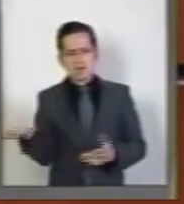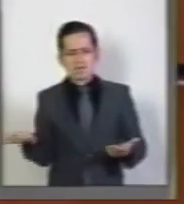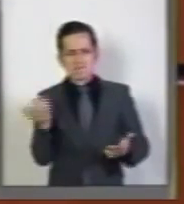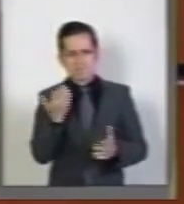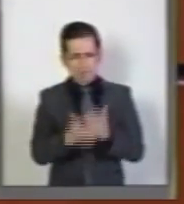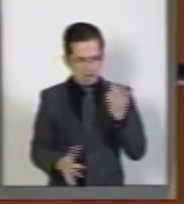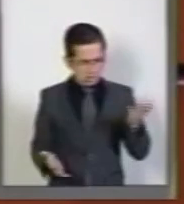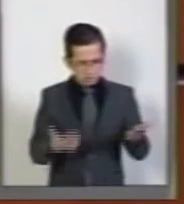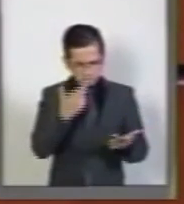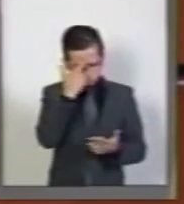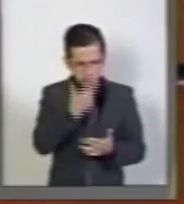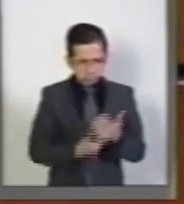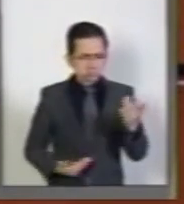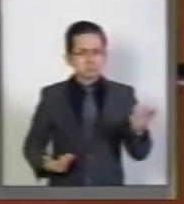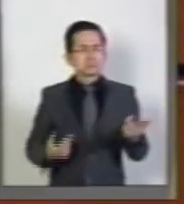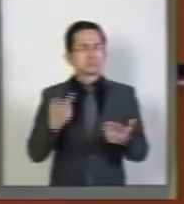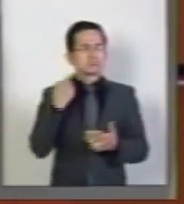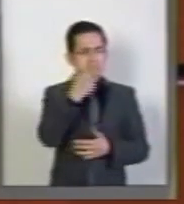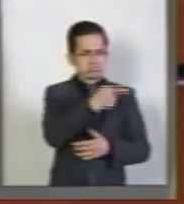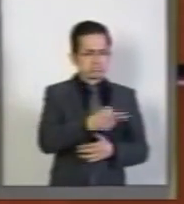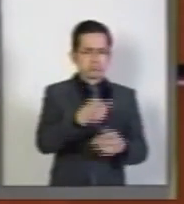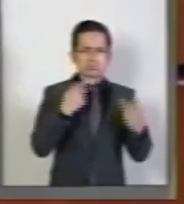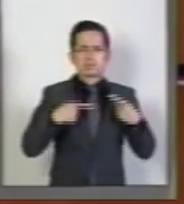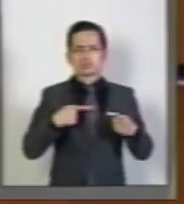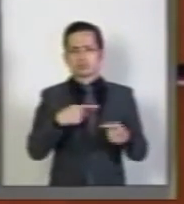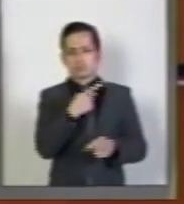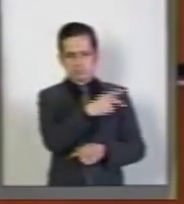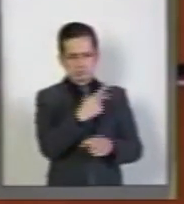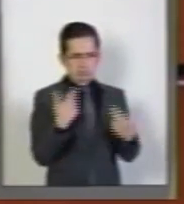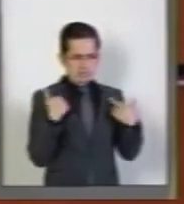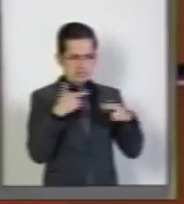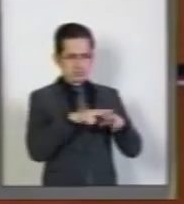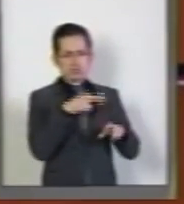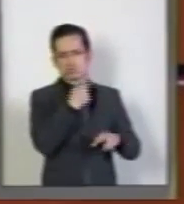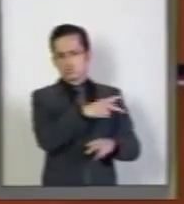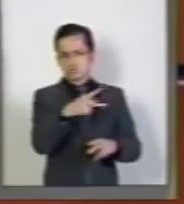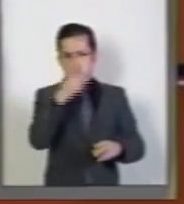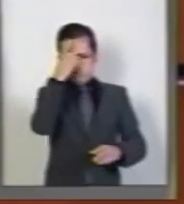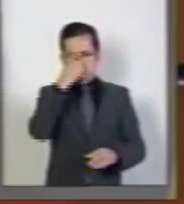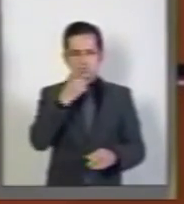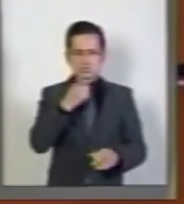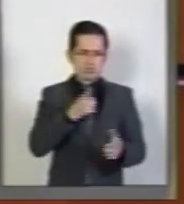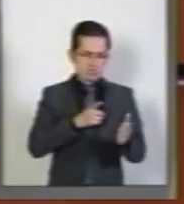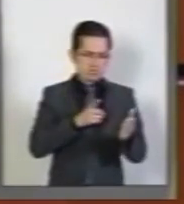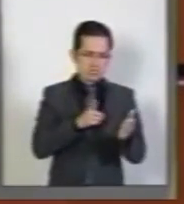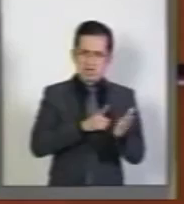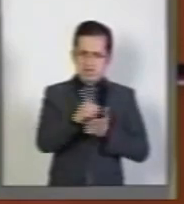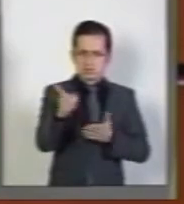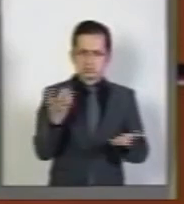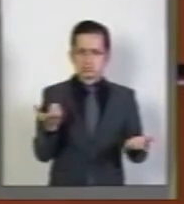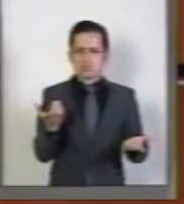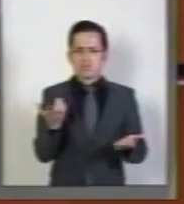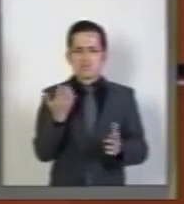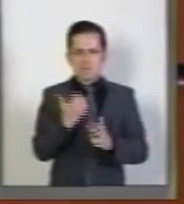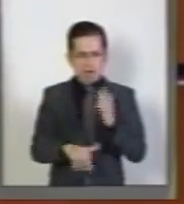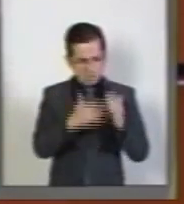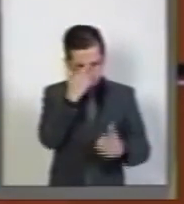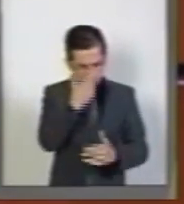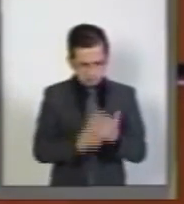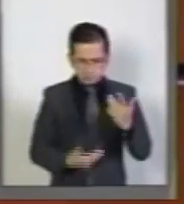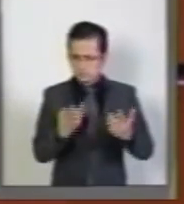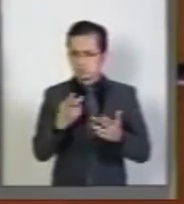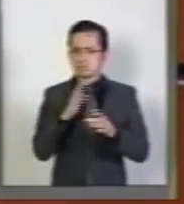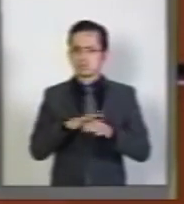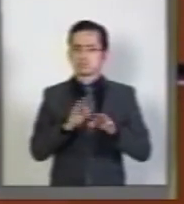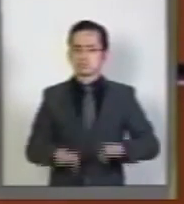que atentan contra los derechos de todos los profesores de México, y que es uno de los puntos más importantes en la generación de